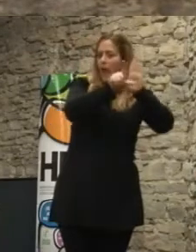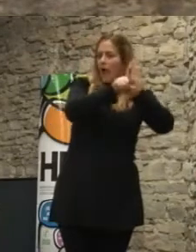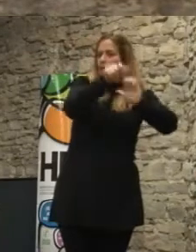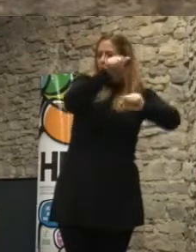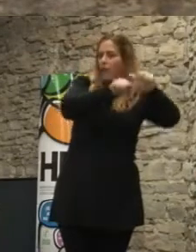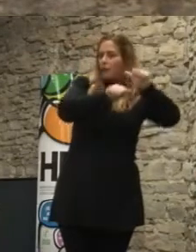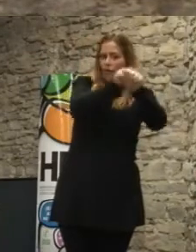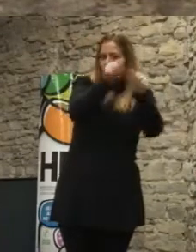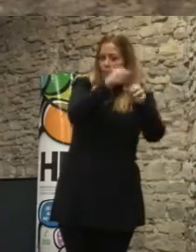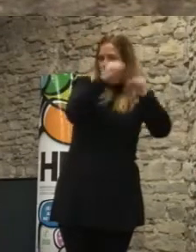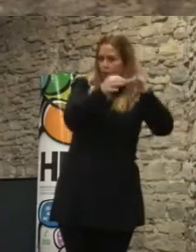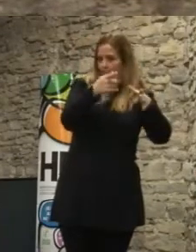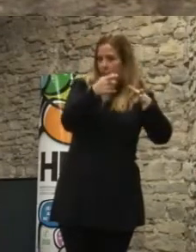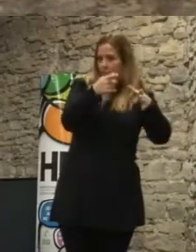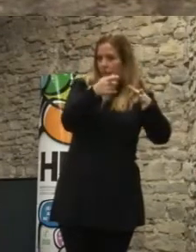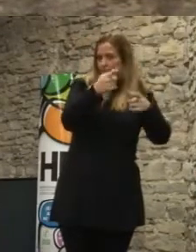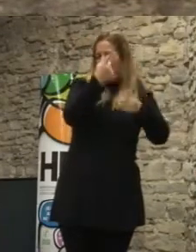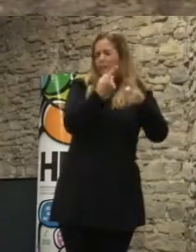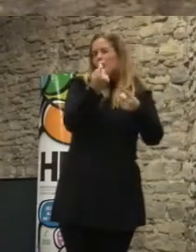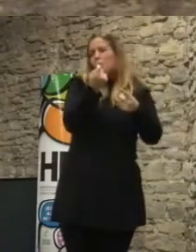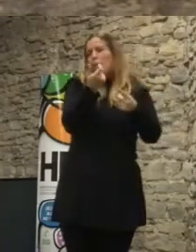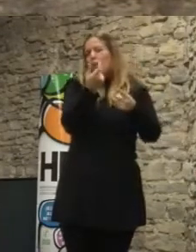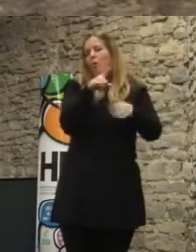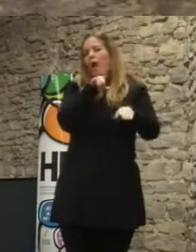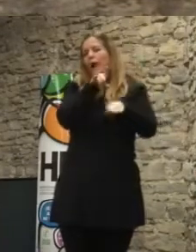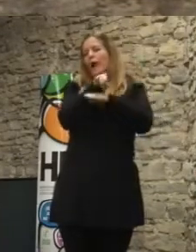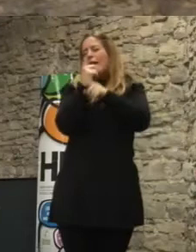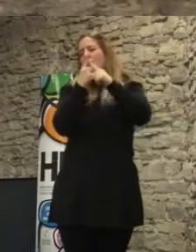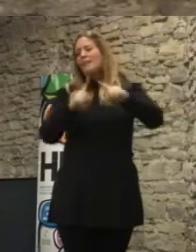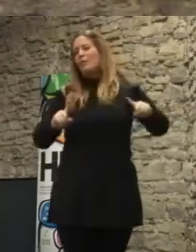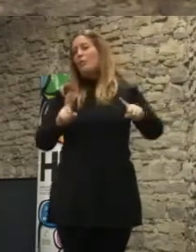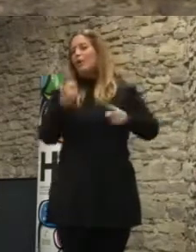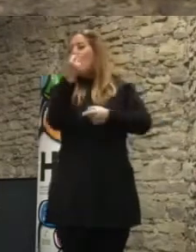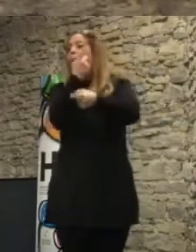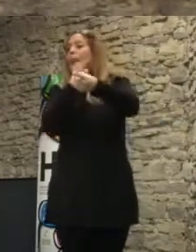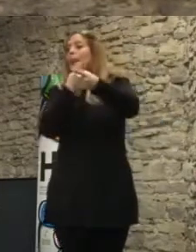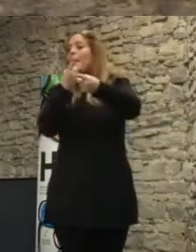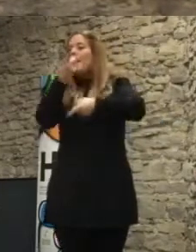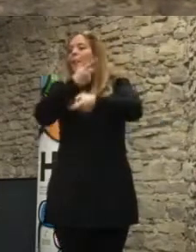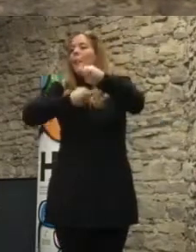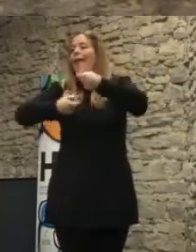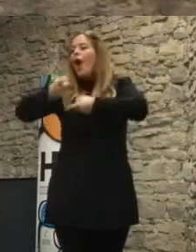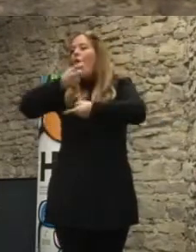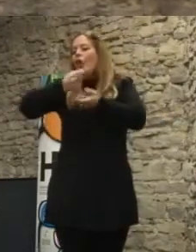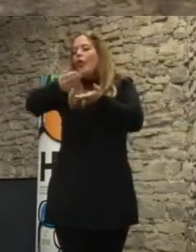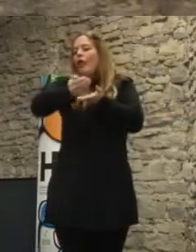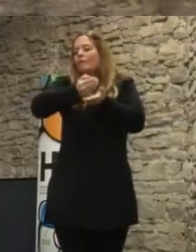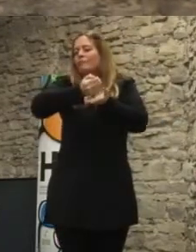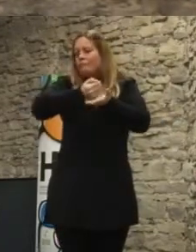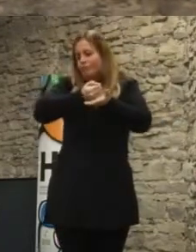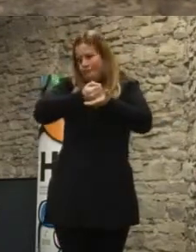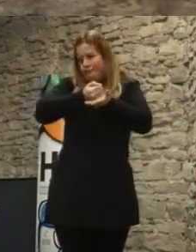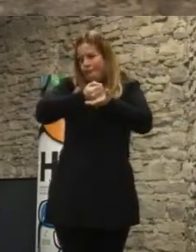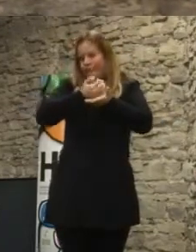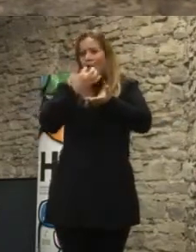empresas camufladas, no en el caso de los clubes deportivos, sino en general, ¿no? Esto quién, bueno,